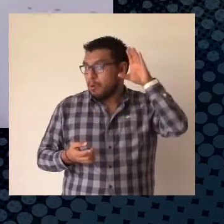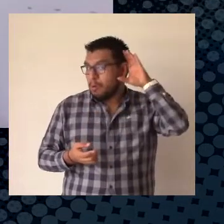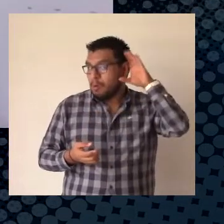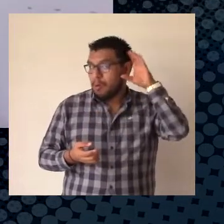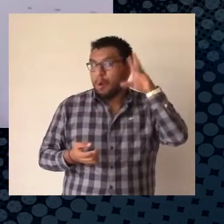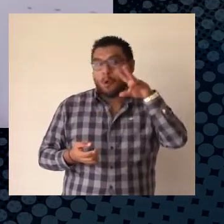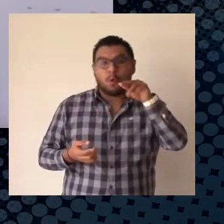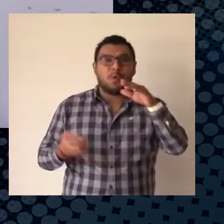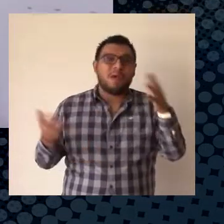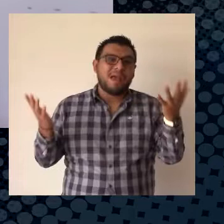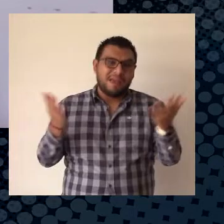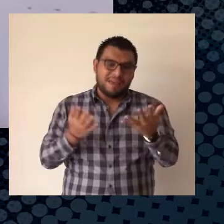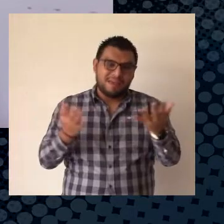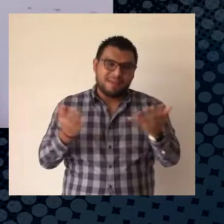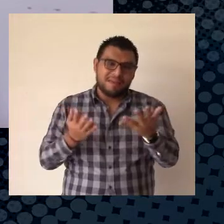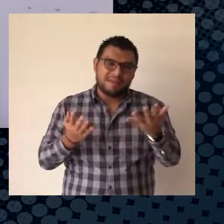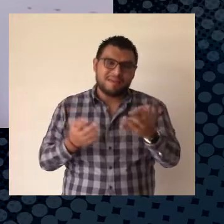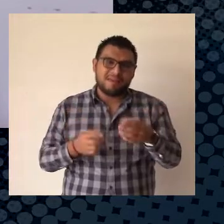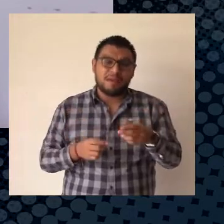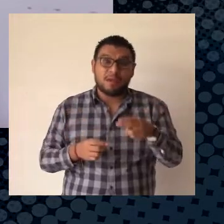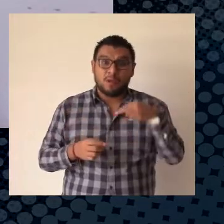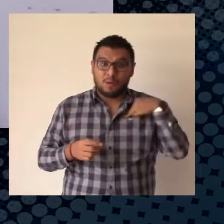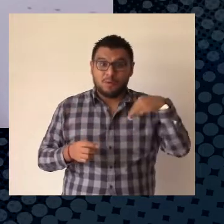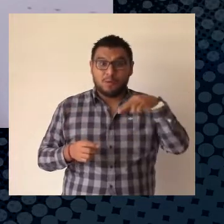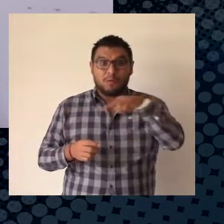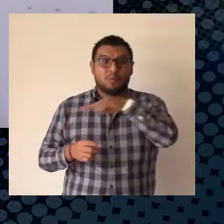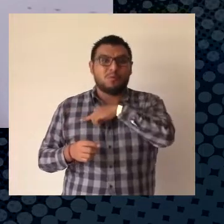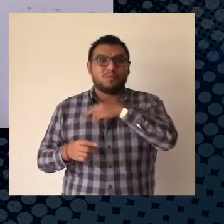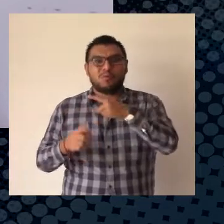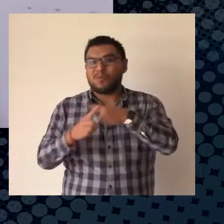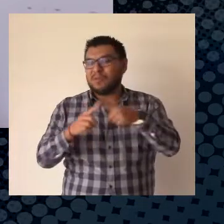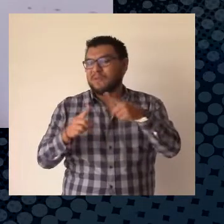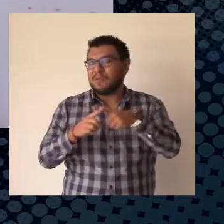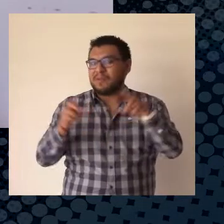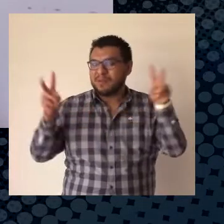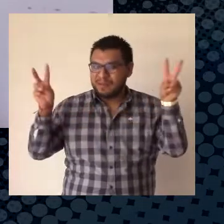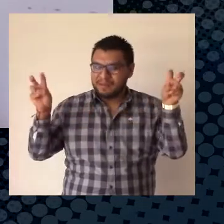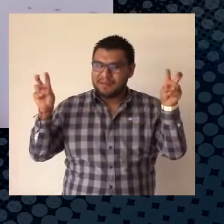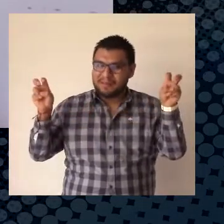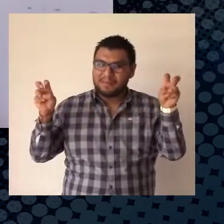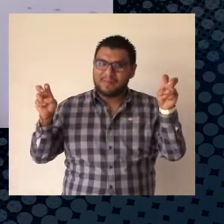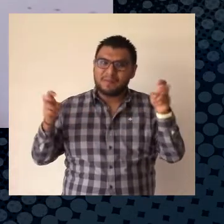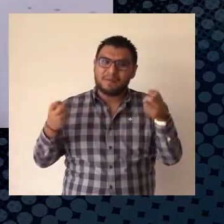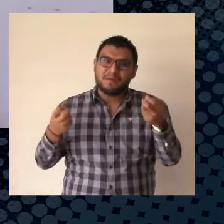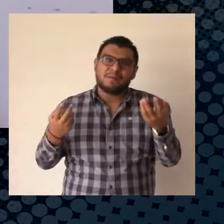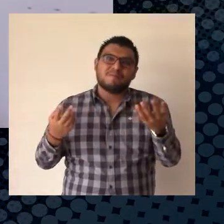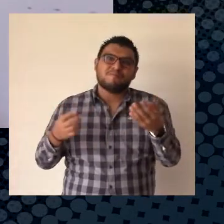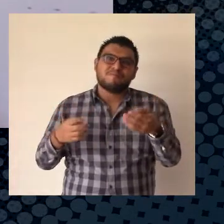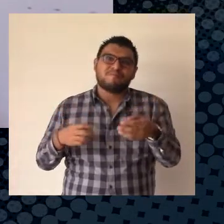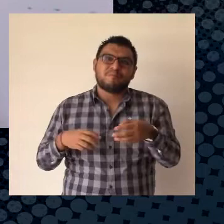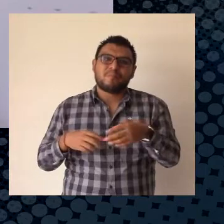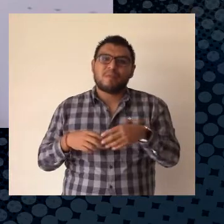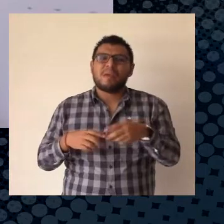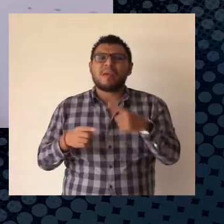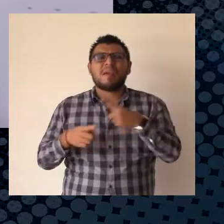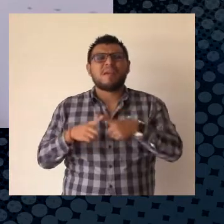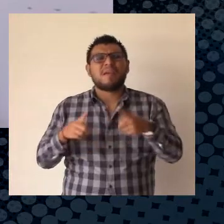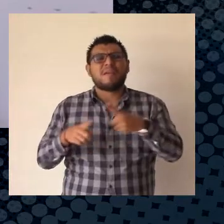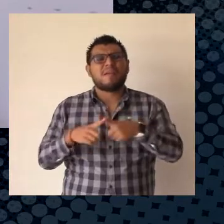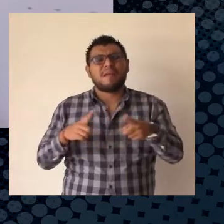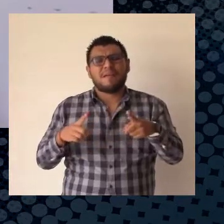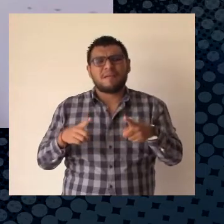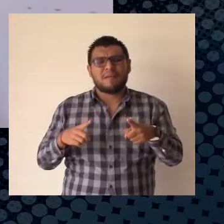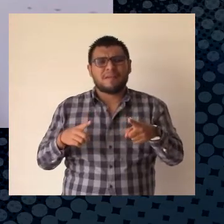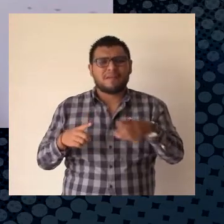sed hacedores. Hemos cubierto ya varios temas sobre esto. Hemos presentado varios estudios sobre